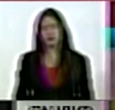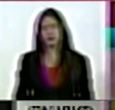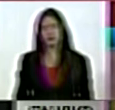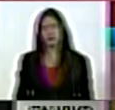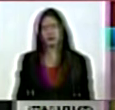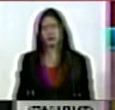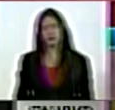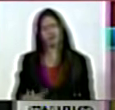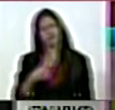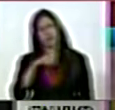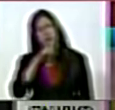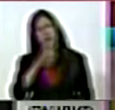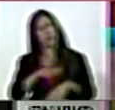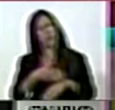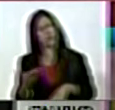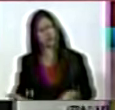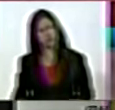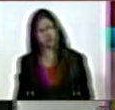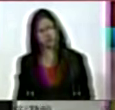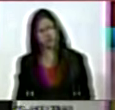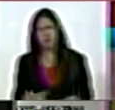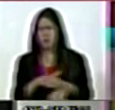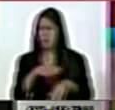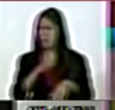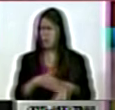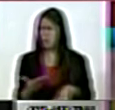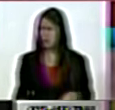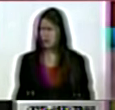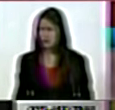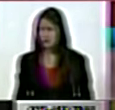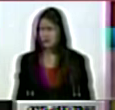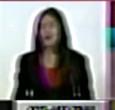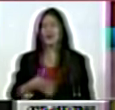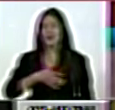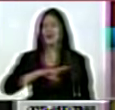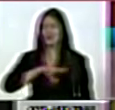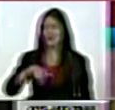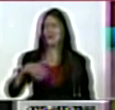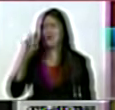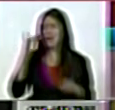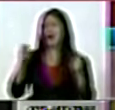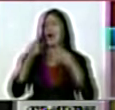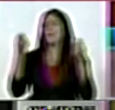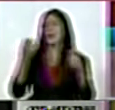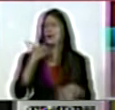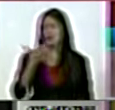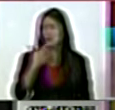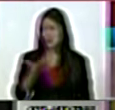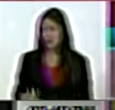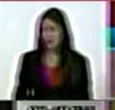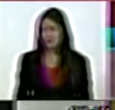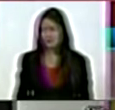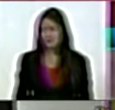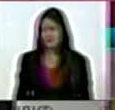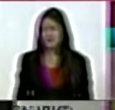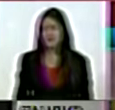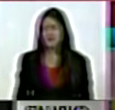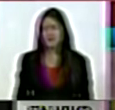me pregunto, ¿y por qué? ¿A cuente qué? Porque nosotros sabemos bastante de campaña sucia, ¿no?